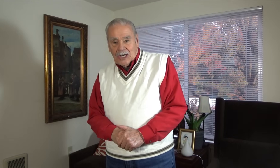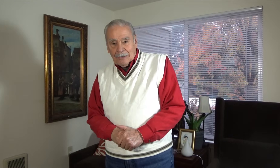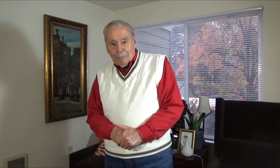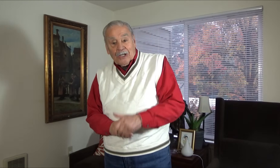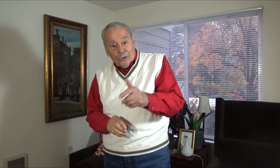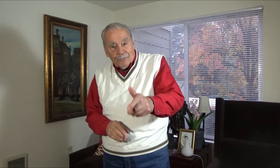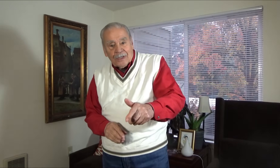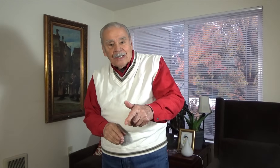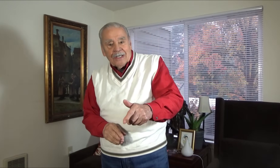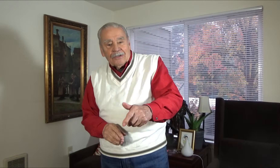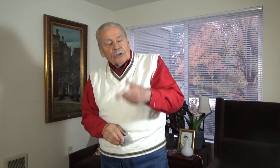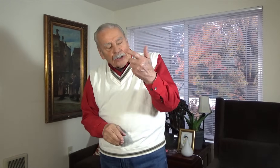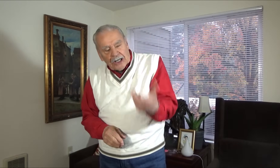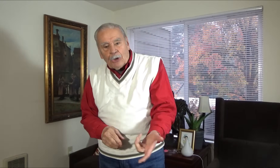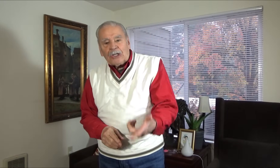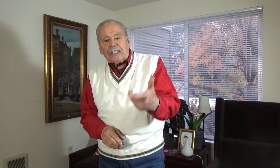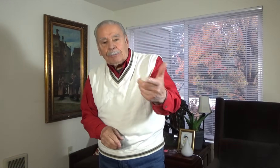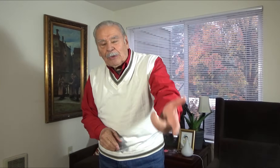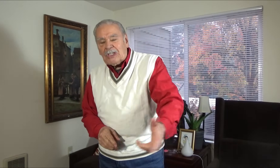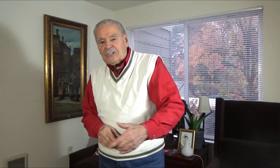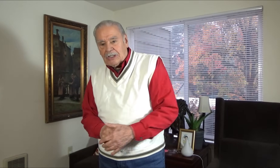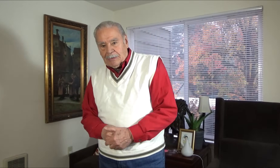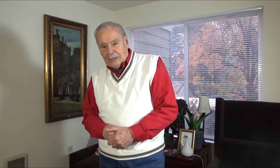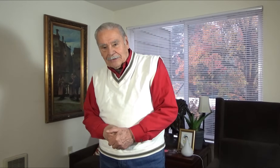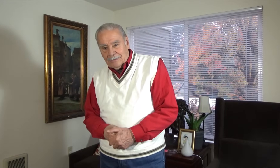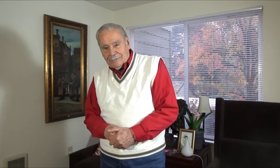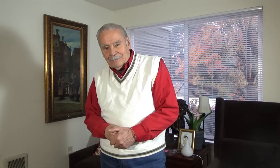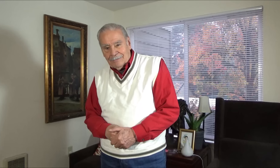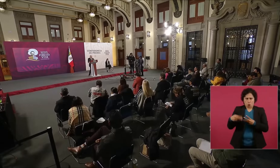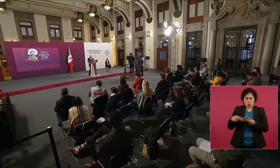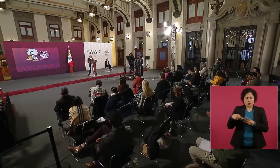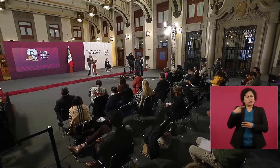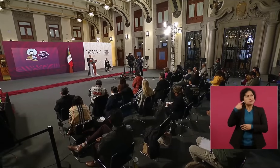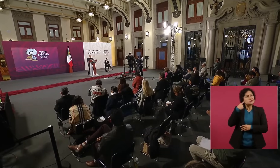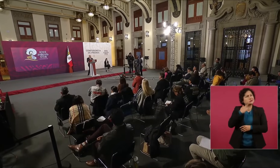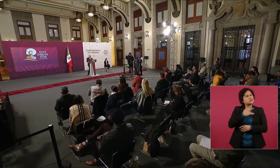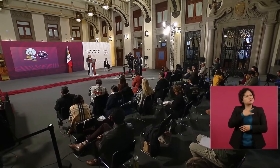vas a escuchar. Pero yo creo que te puede servir.